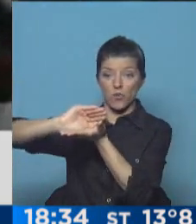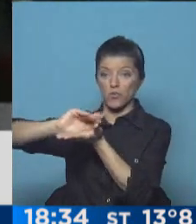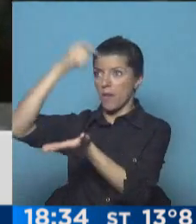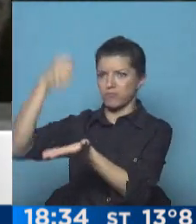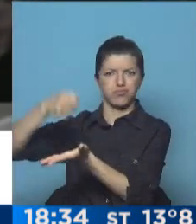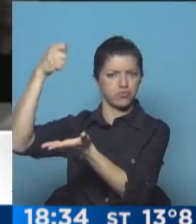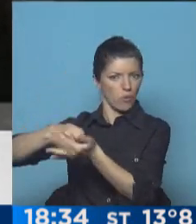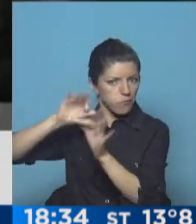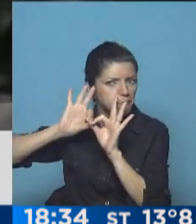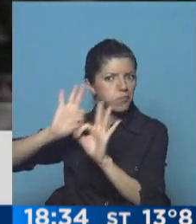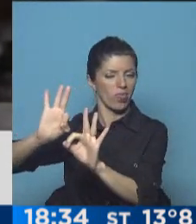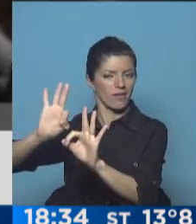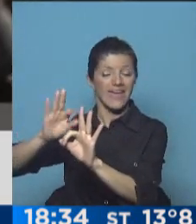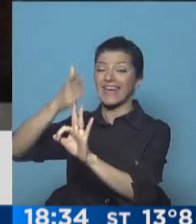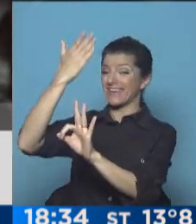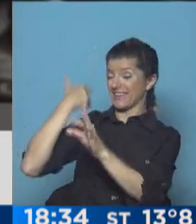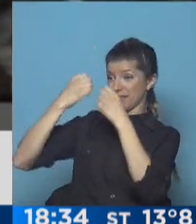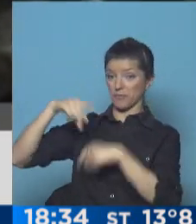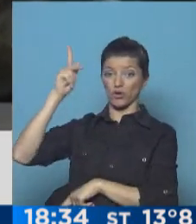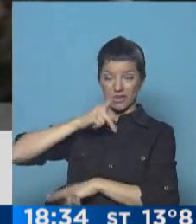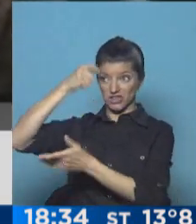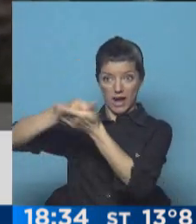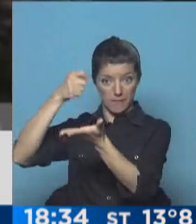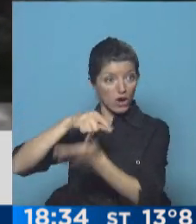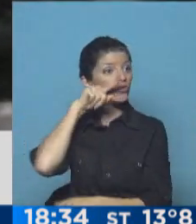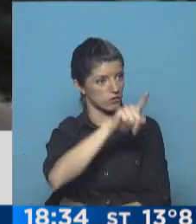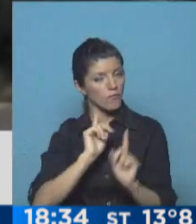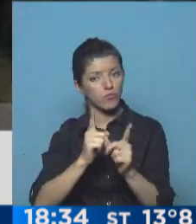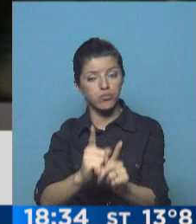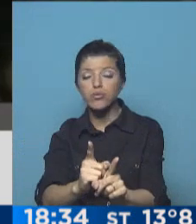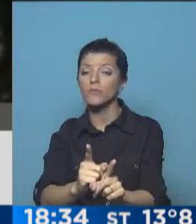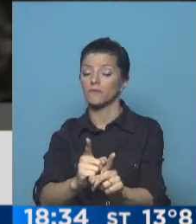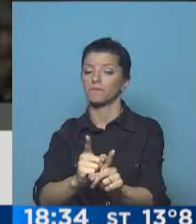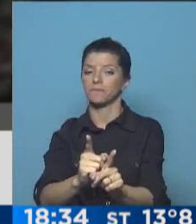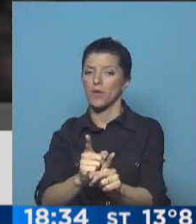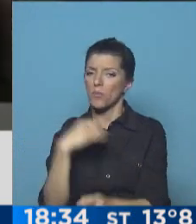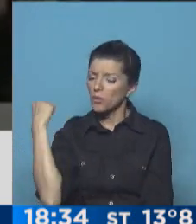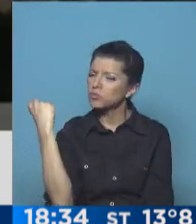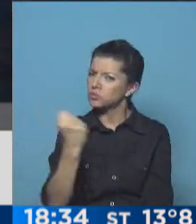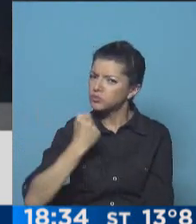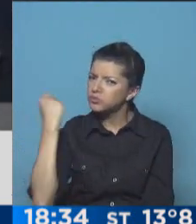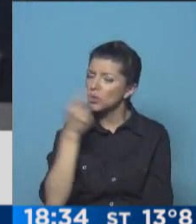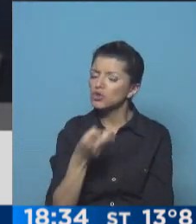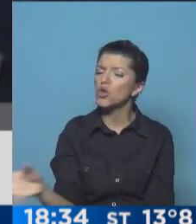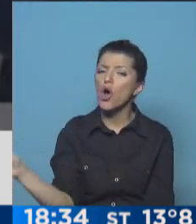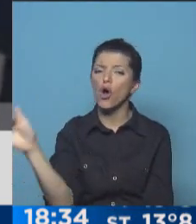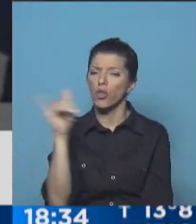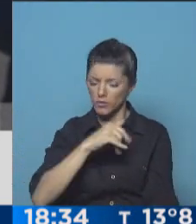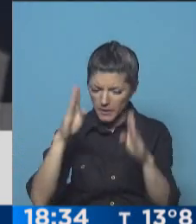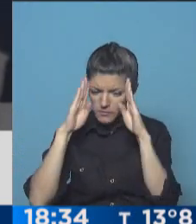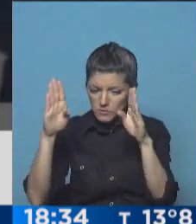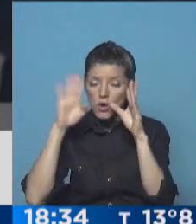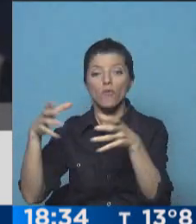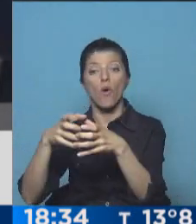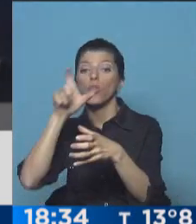Argentina, que empezó Néstor y está consolidando usted, Presidenta, a través de esta pelea que está dando todos los días con los